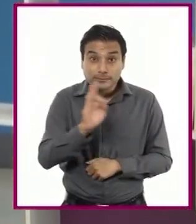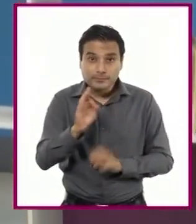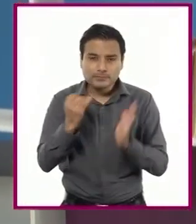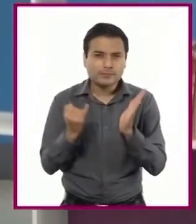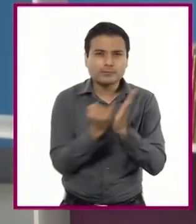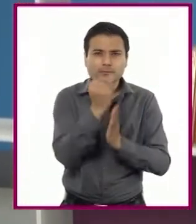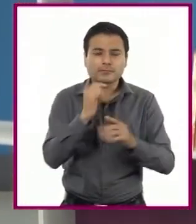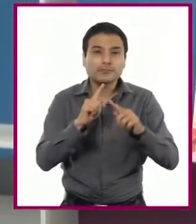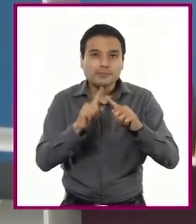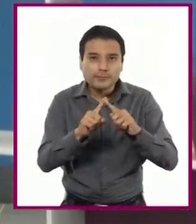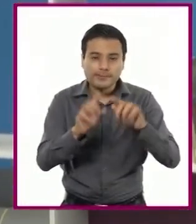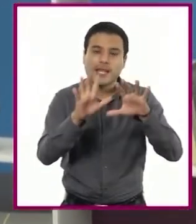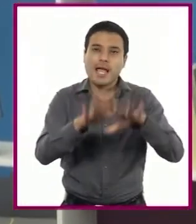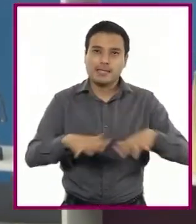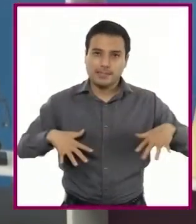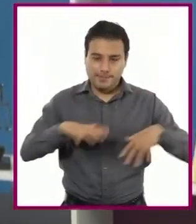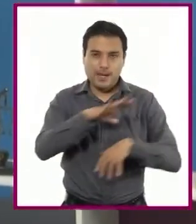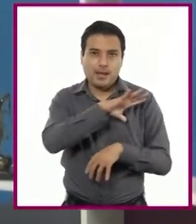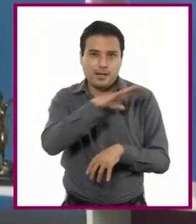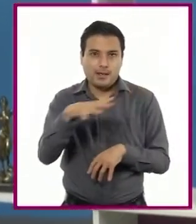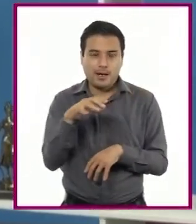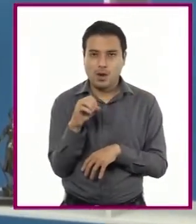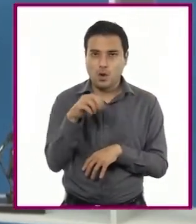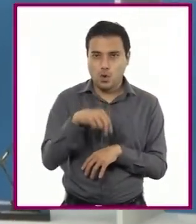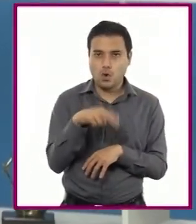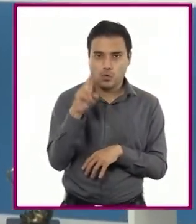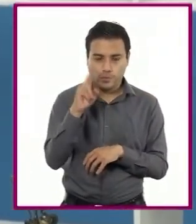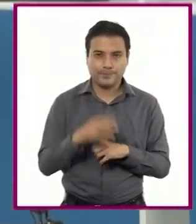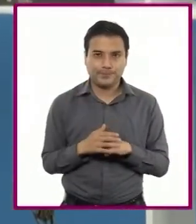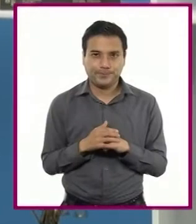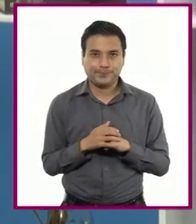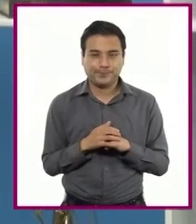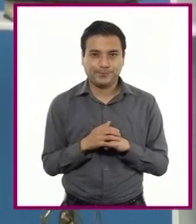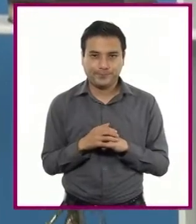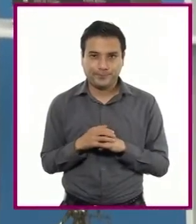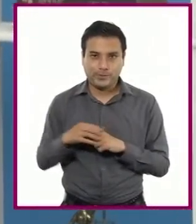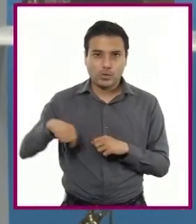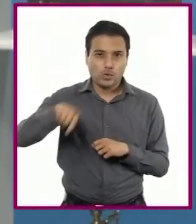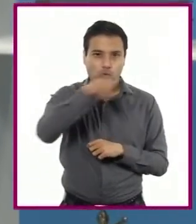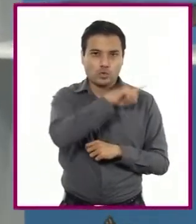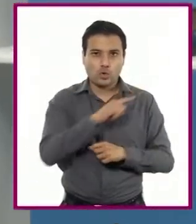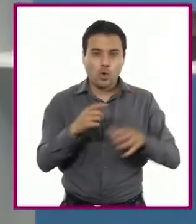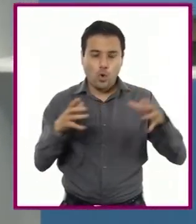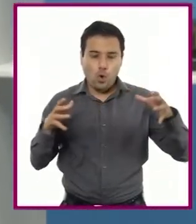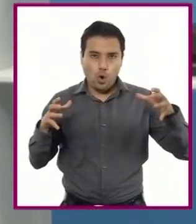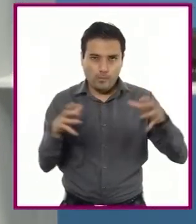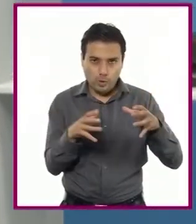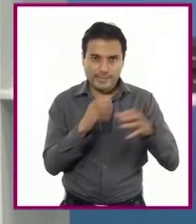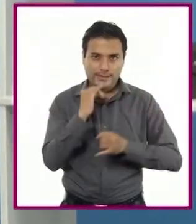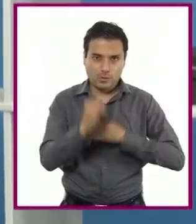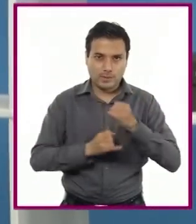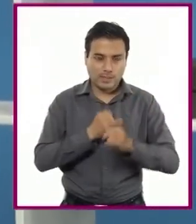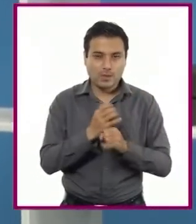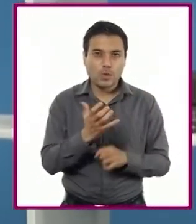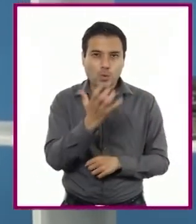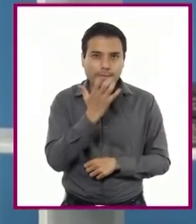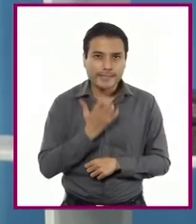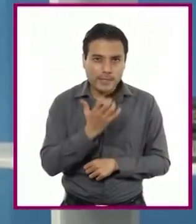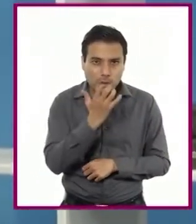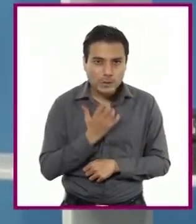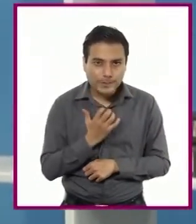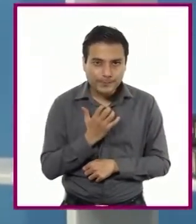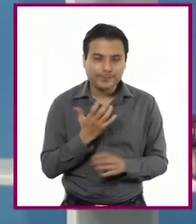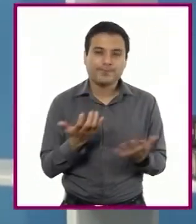la Asamblea General de la ONU. Nuestro papel como comunidad internacional es garantizar